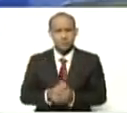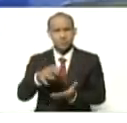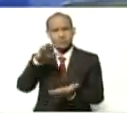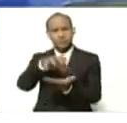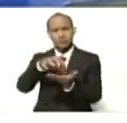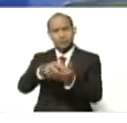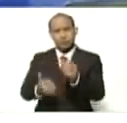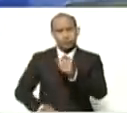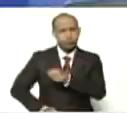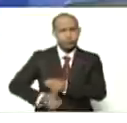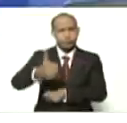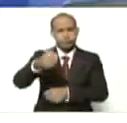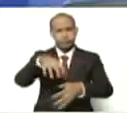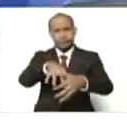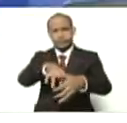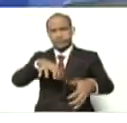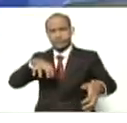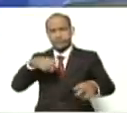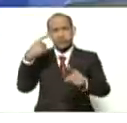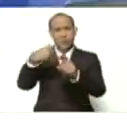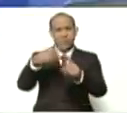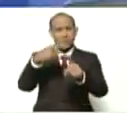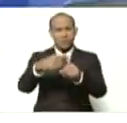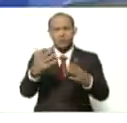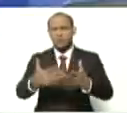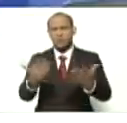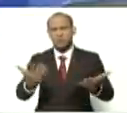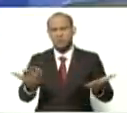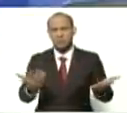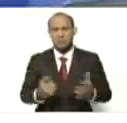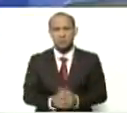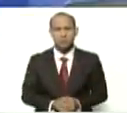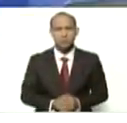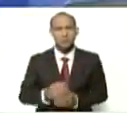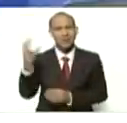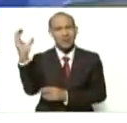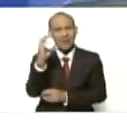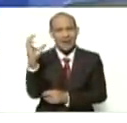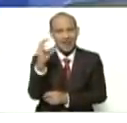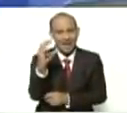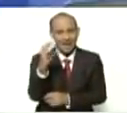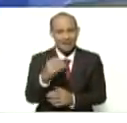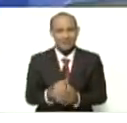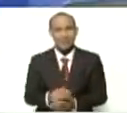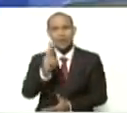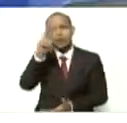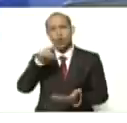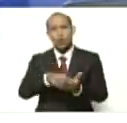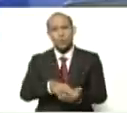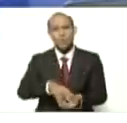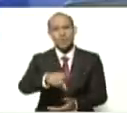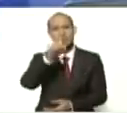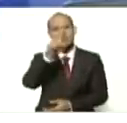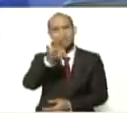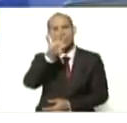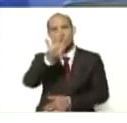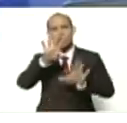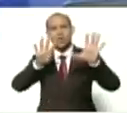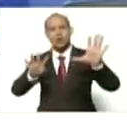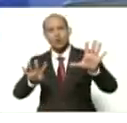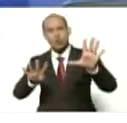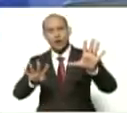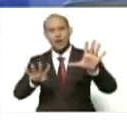con mayor número total de casos activos siguen siendo caracas tiene dos mil 149 casos